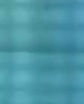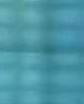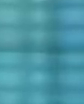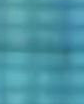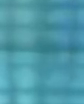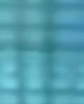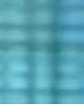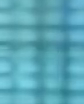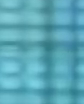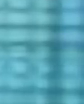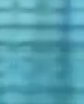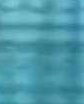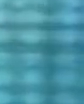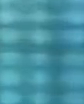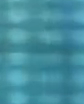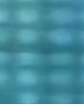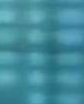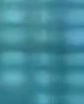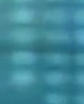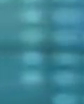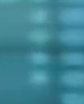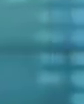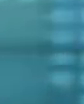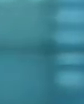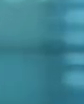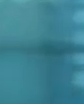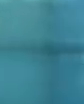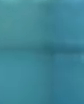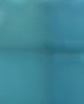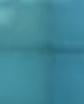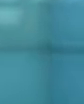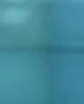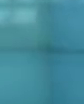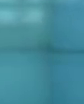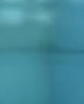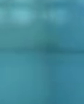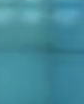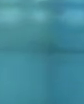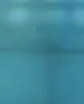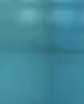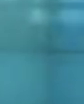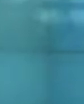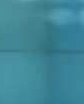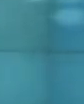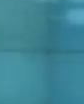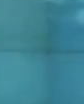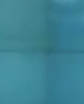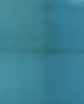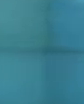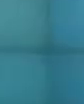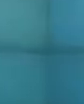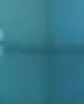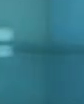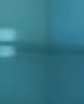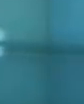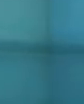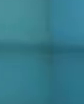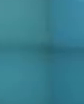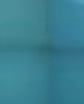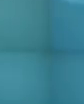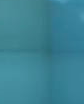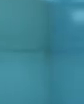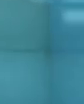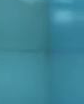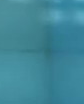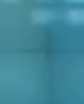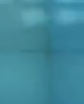Amigos televidentes, y nosotros nuevamente vamos a enlazarnos con la señal de Telesur a propósito de la cumbre número 21 de cancilleres de la CELAC, que hoy realiza